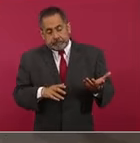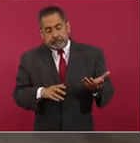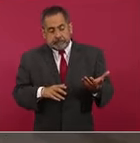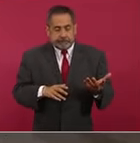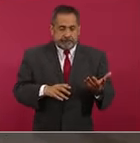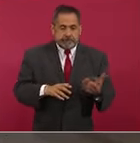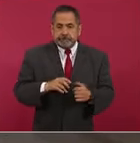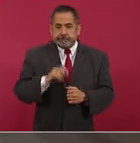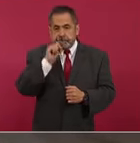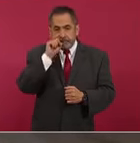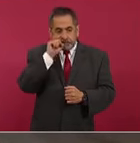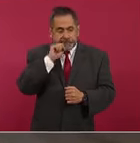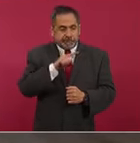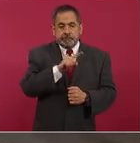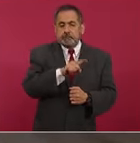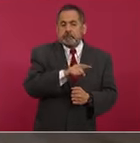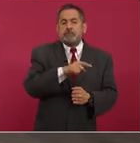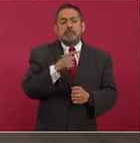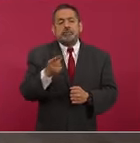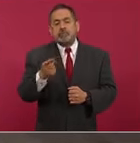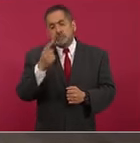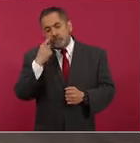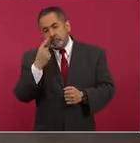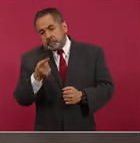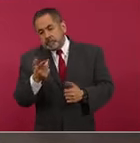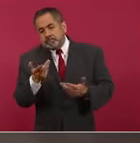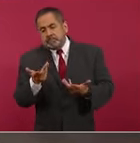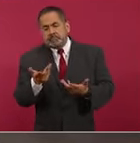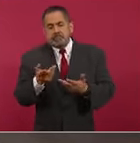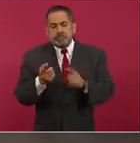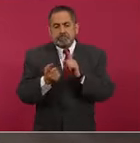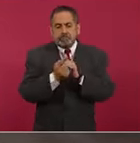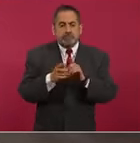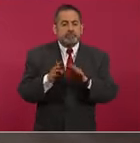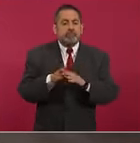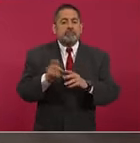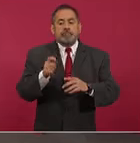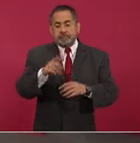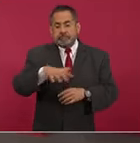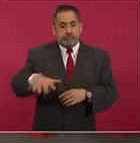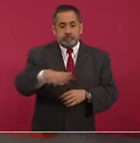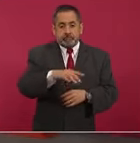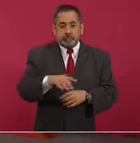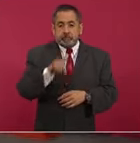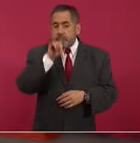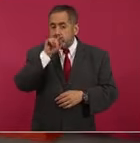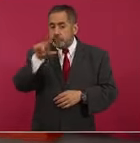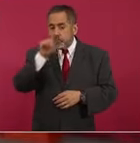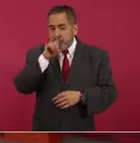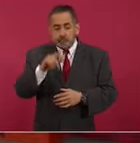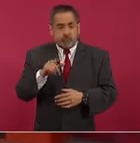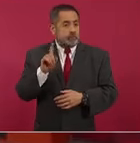se está atendiendo el problema de falta de agua en